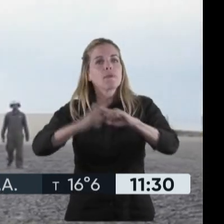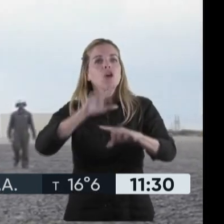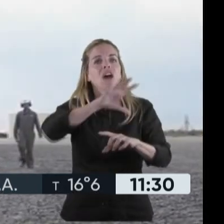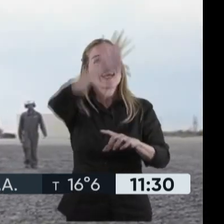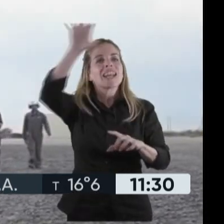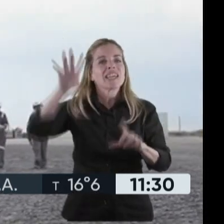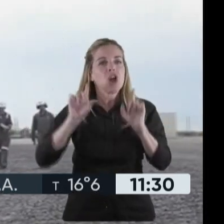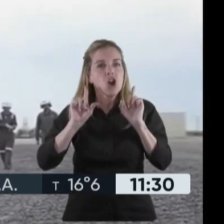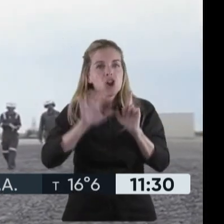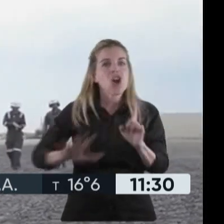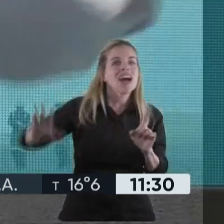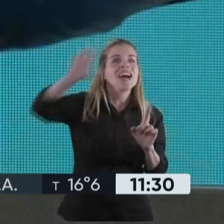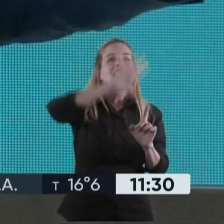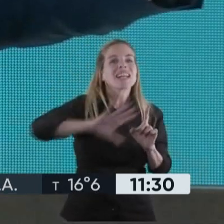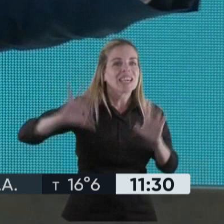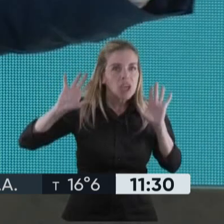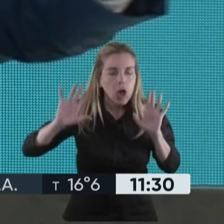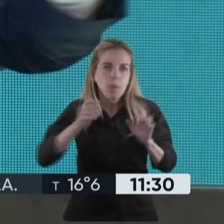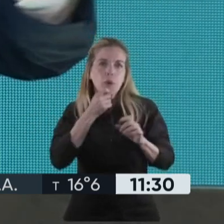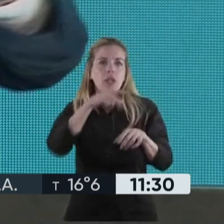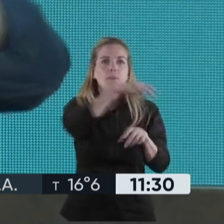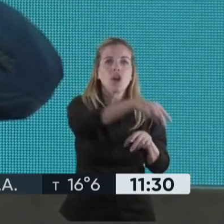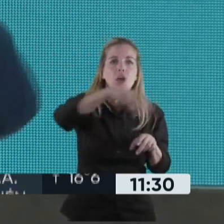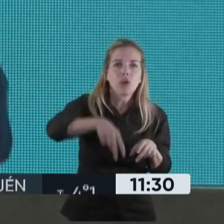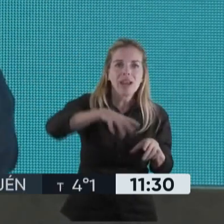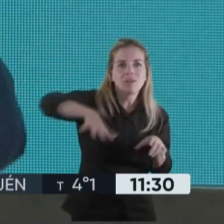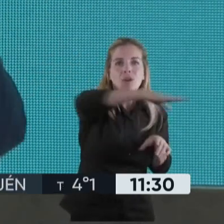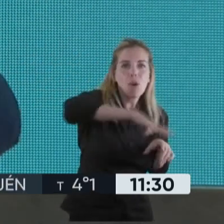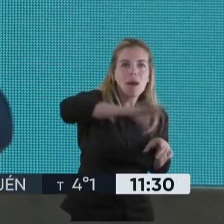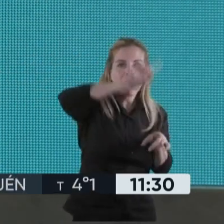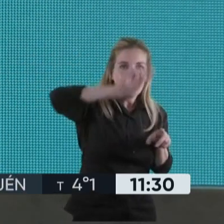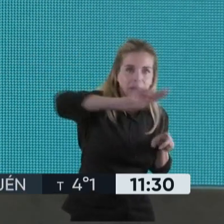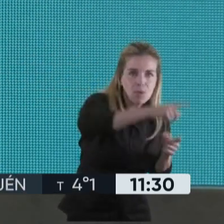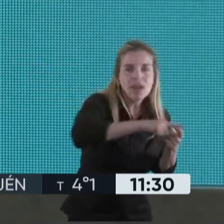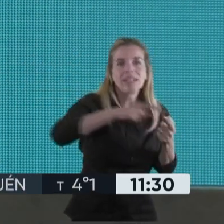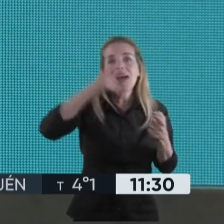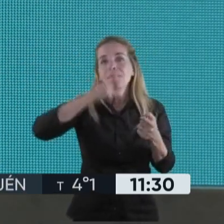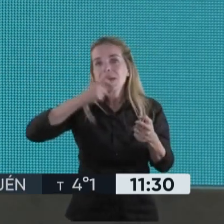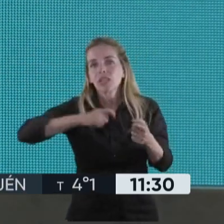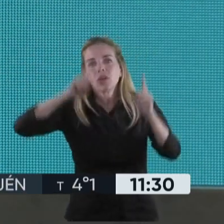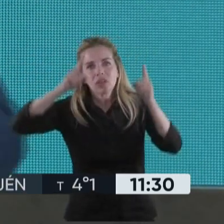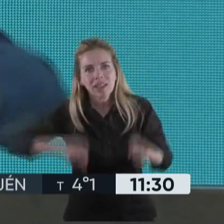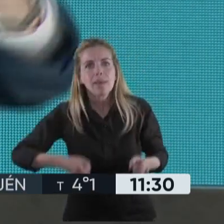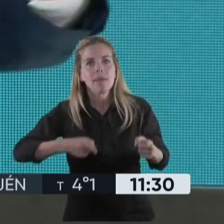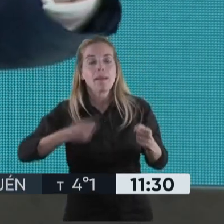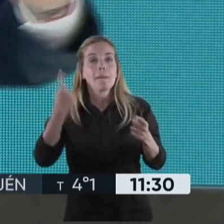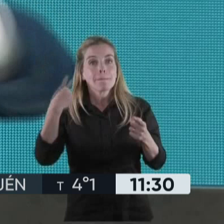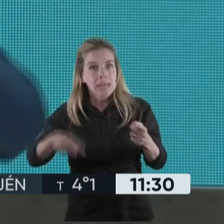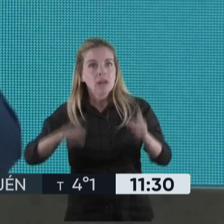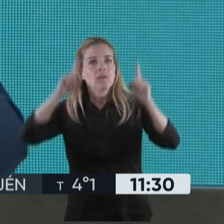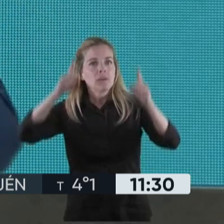Porque acá se puede desarrollar Neuquén con Vaca Muerta, algo Mendoza con Vaca Muerta, pero también Santa